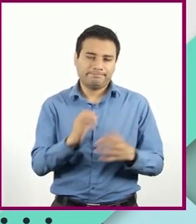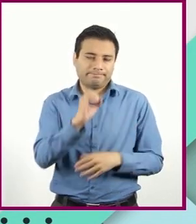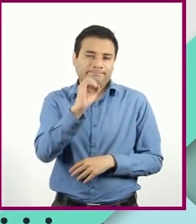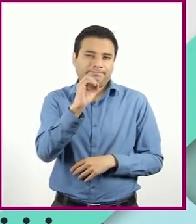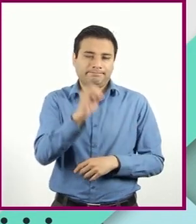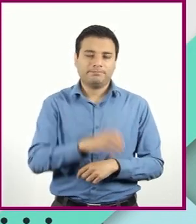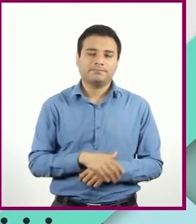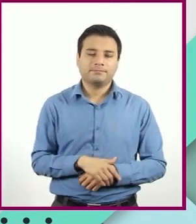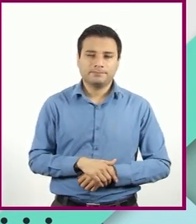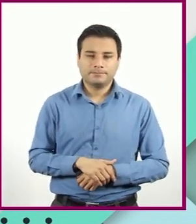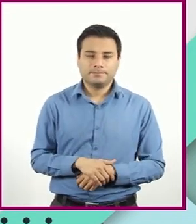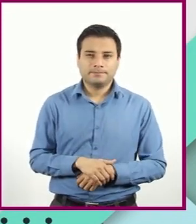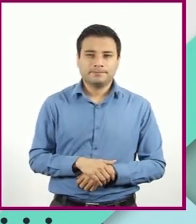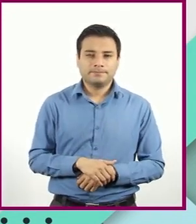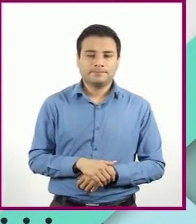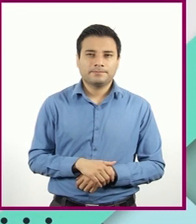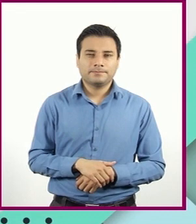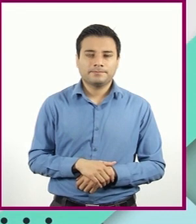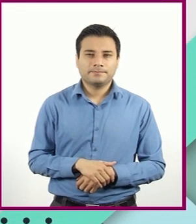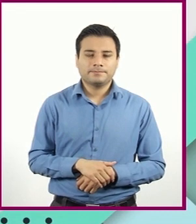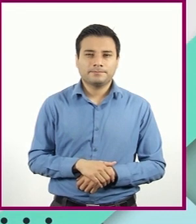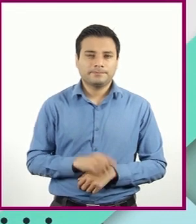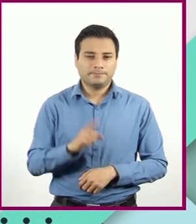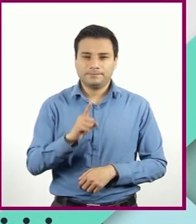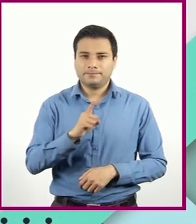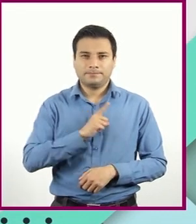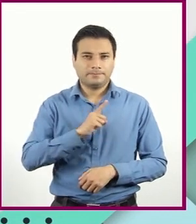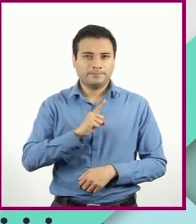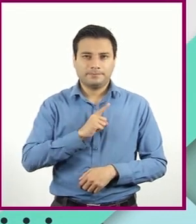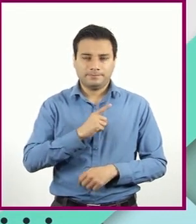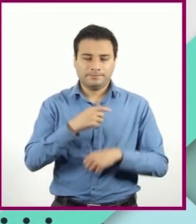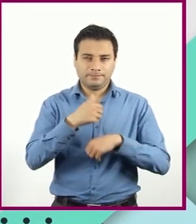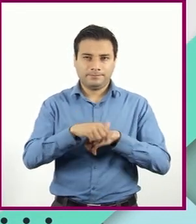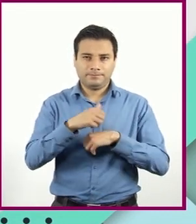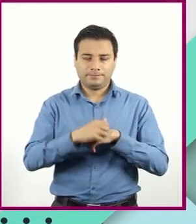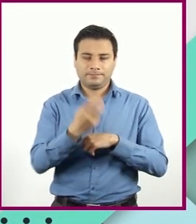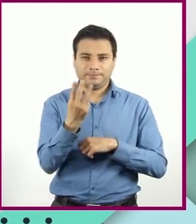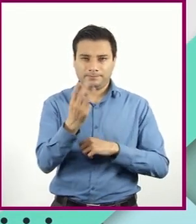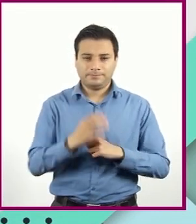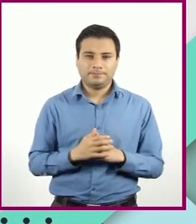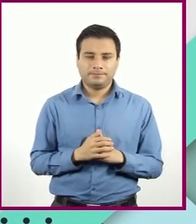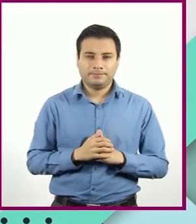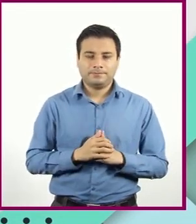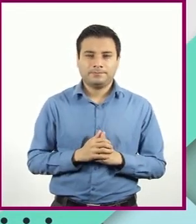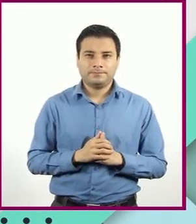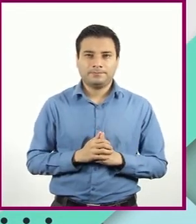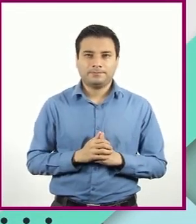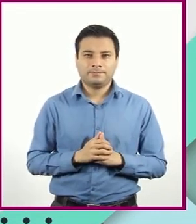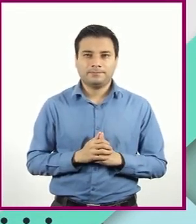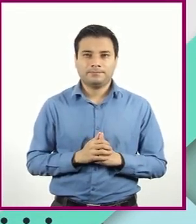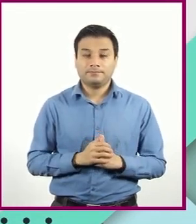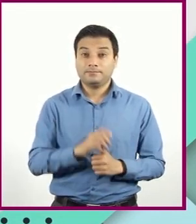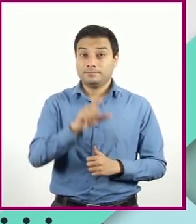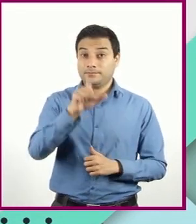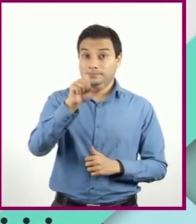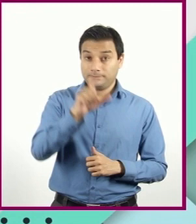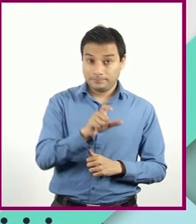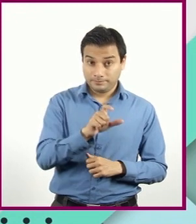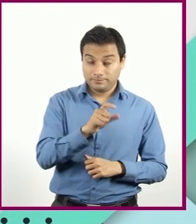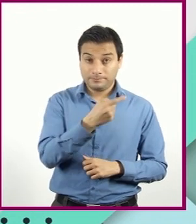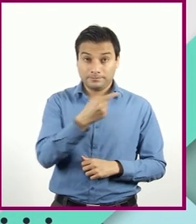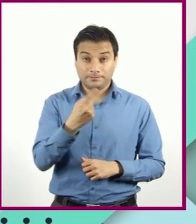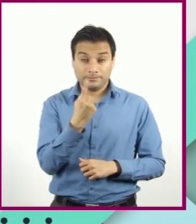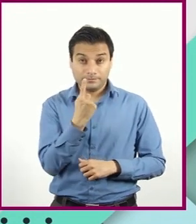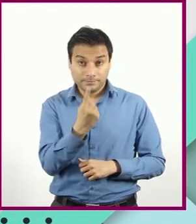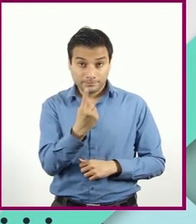sustracción es 0. Permanece únicamente el término 3. Queda la expresión equivalente, x menos